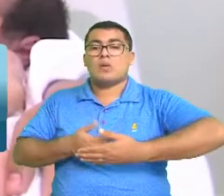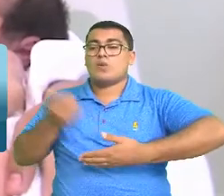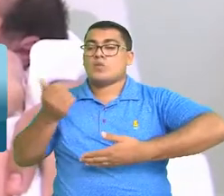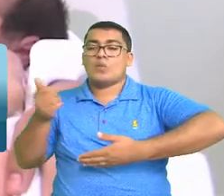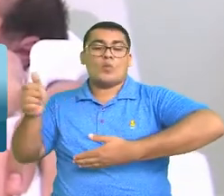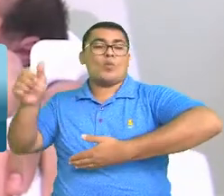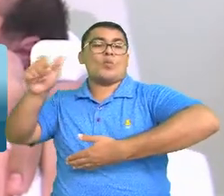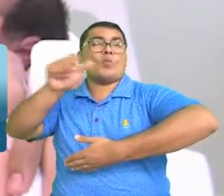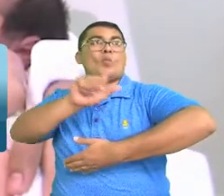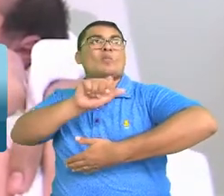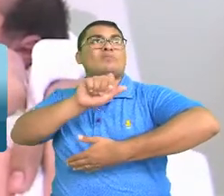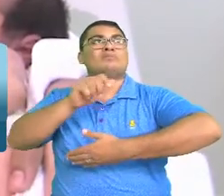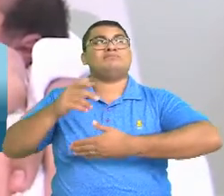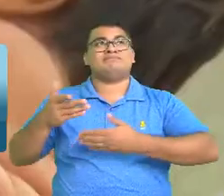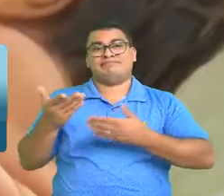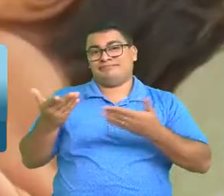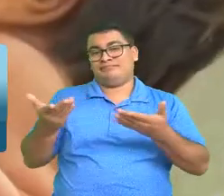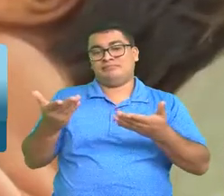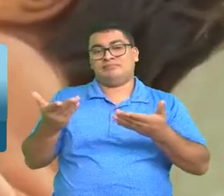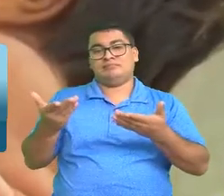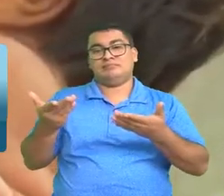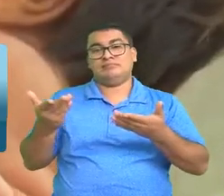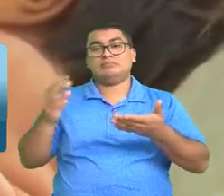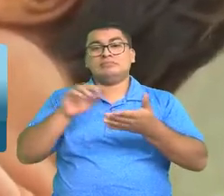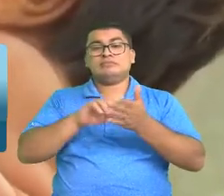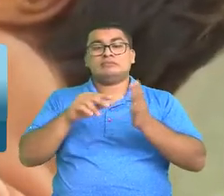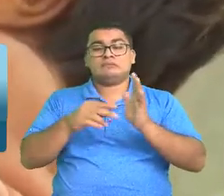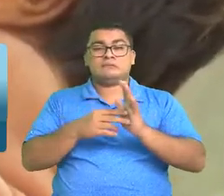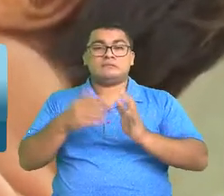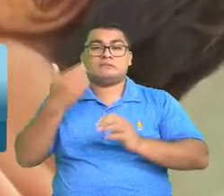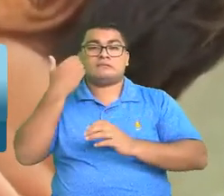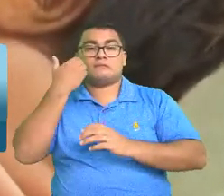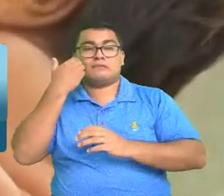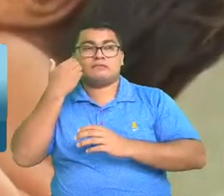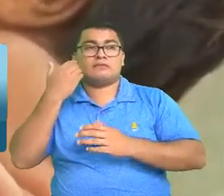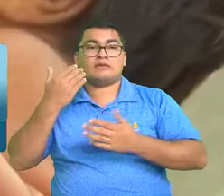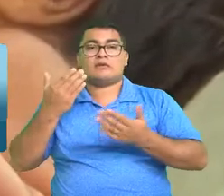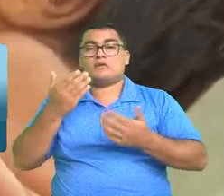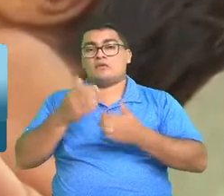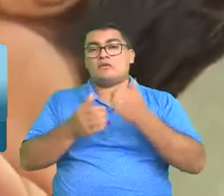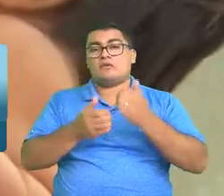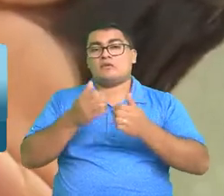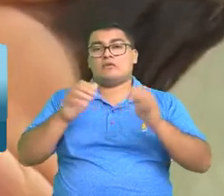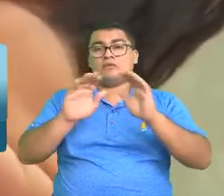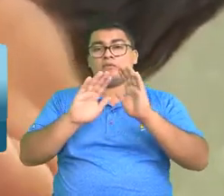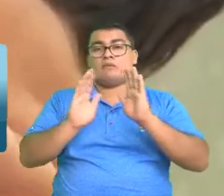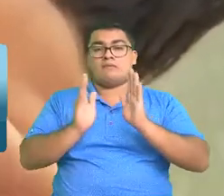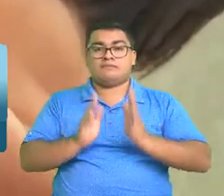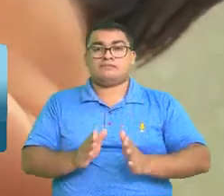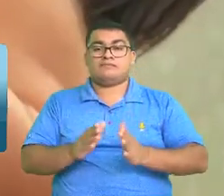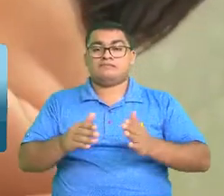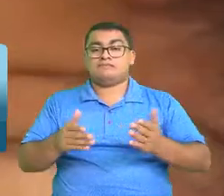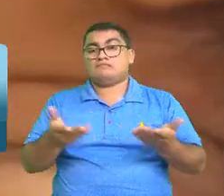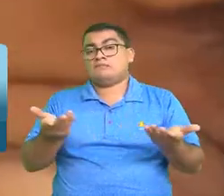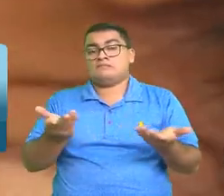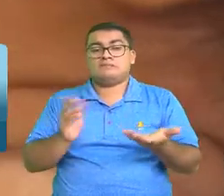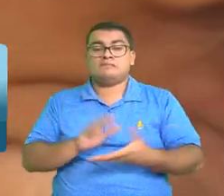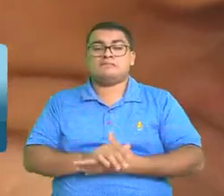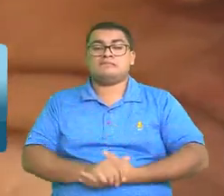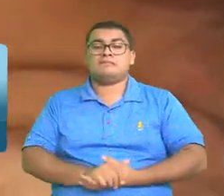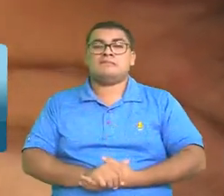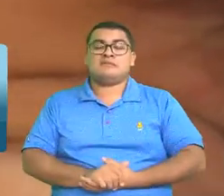alguna enfermedad X que le comprometió en ese momento su estado, ¿verdad? Uh-huh. Después de un parto, una cesárea,